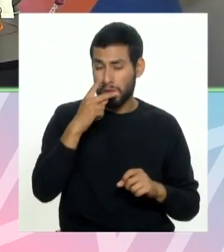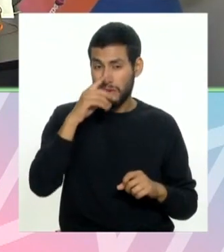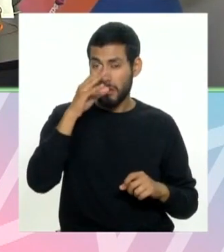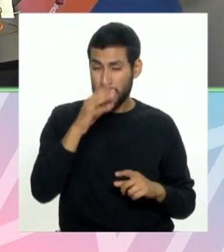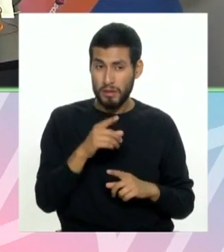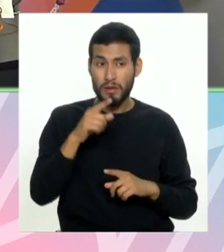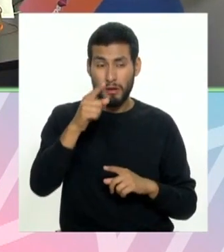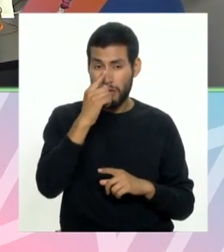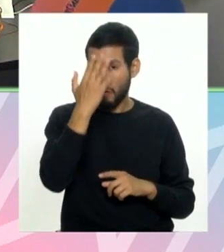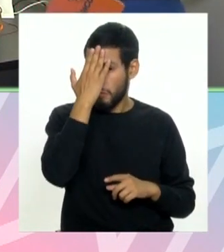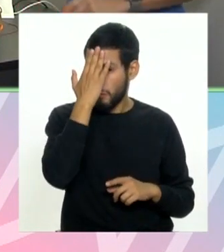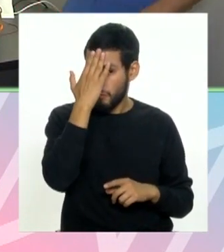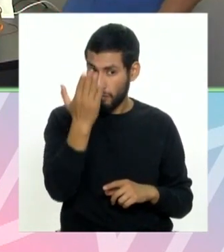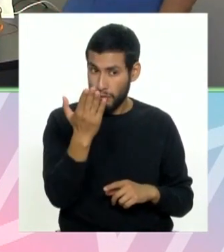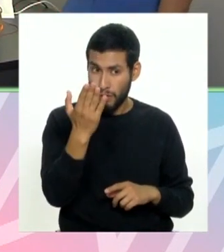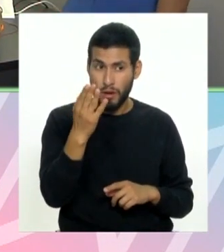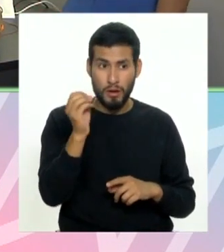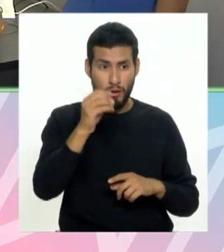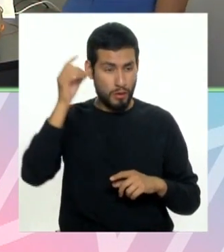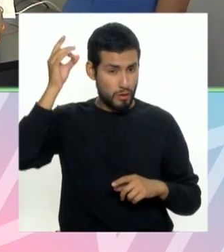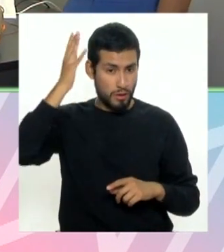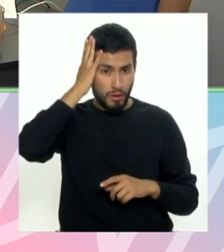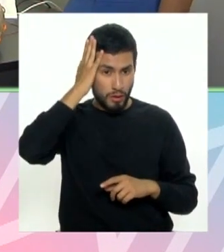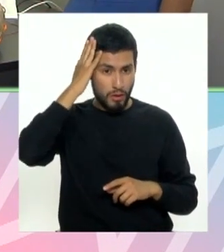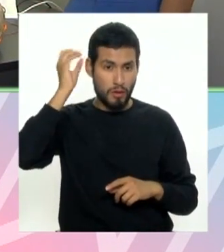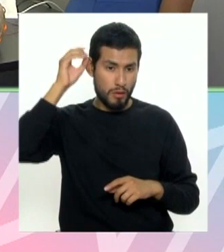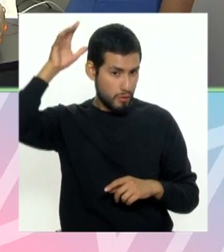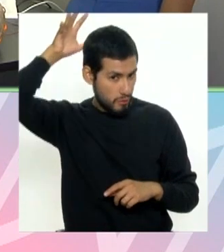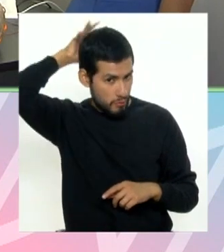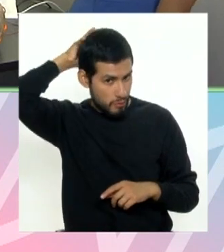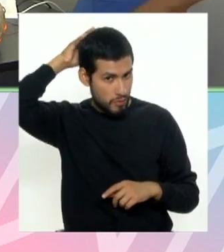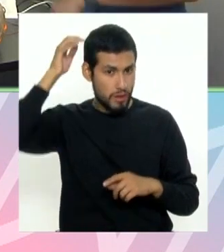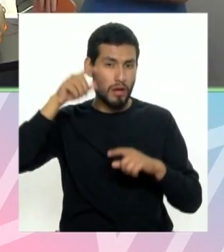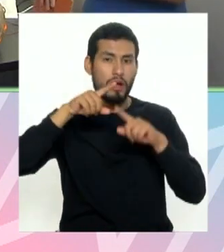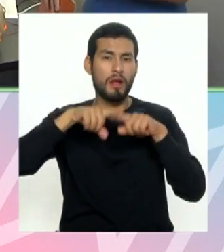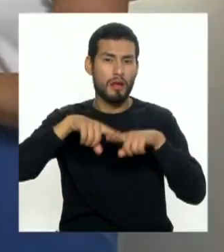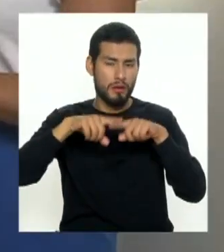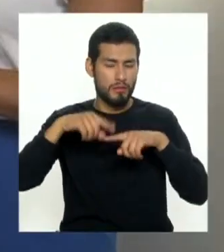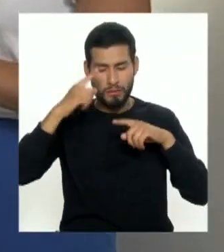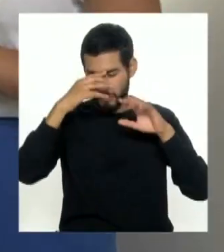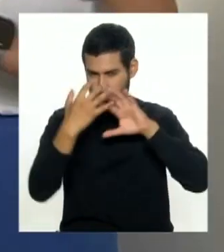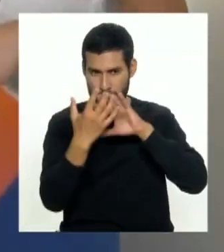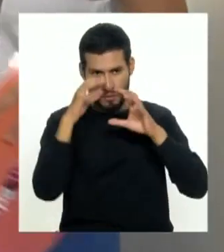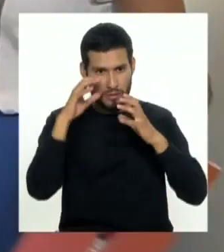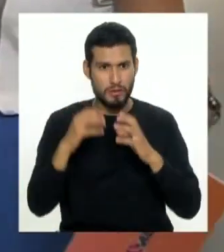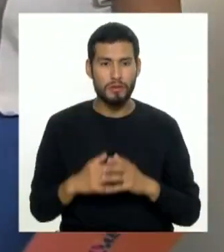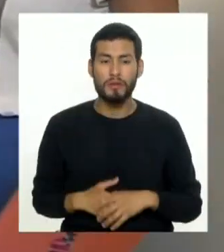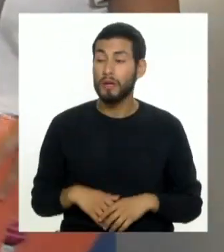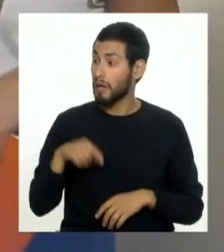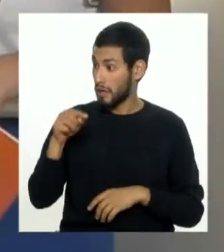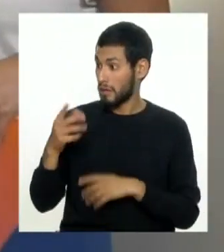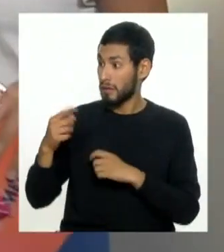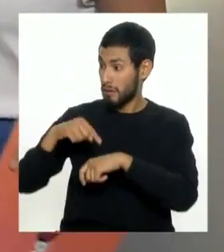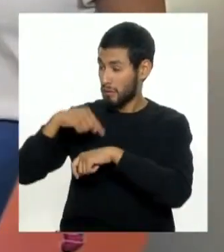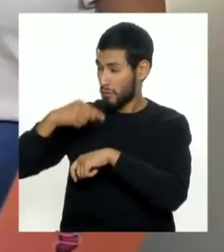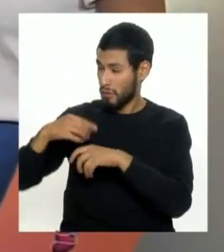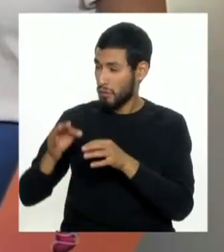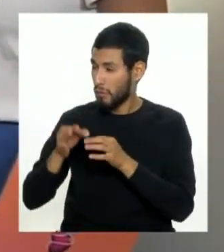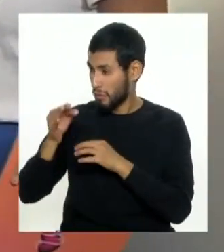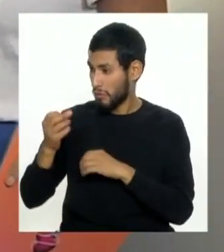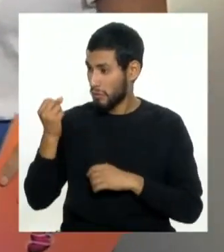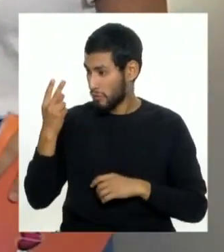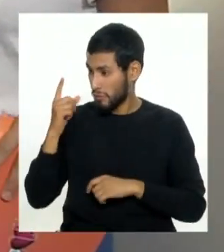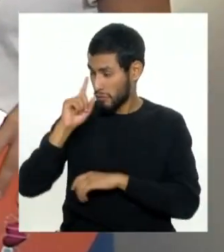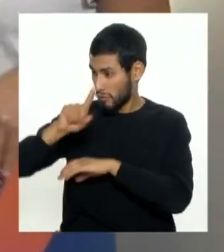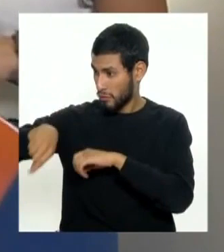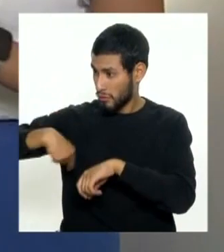es frontal, temporal, parietal, etc. Perfecto. Este examen es largo, dura aproximadamente 12